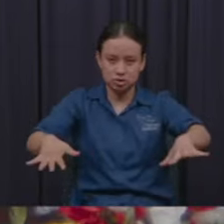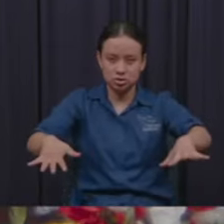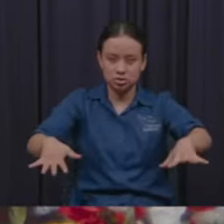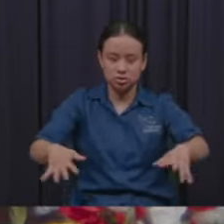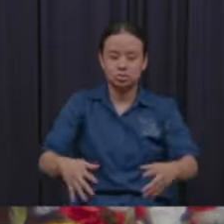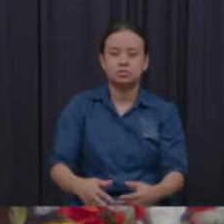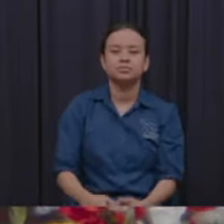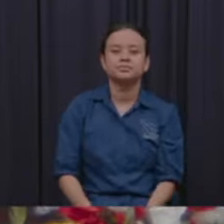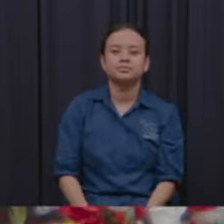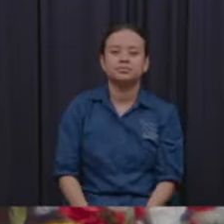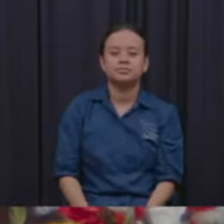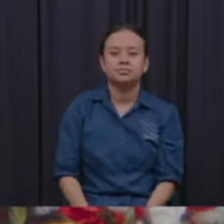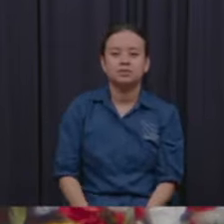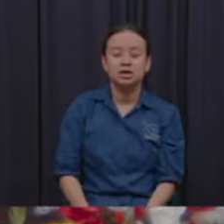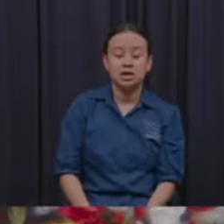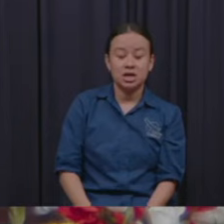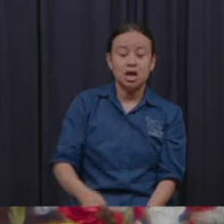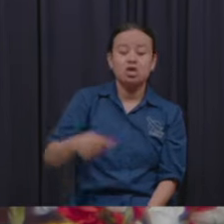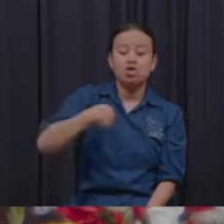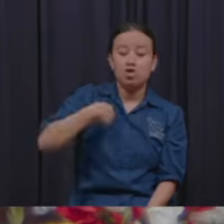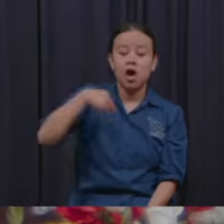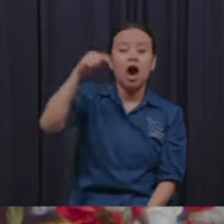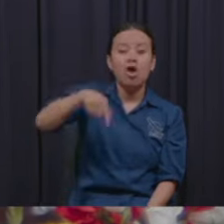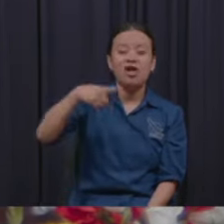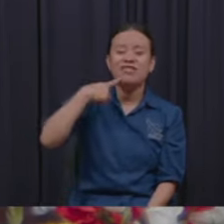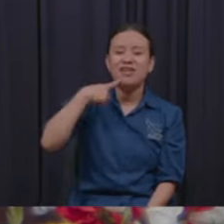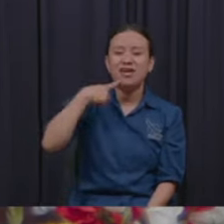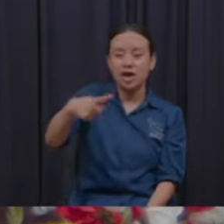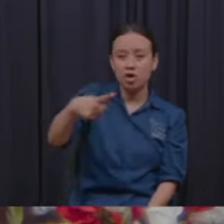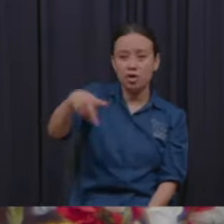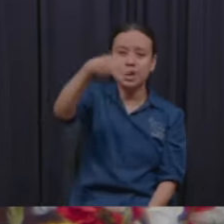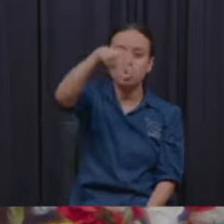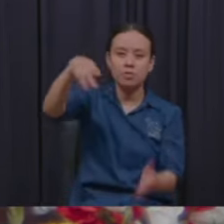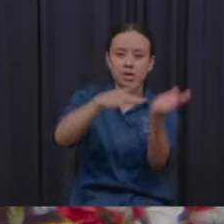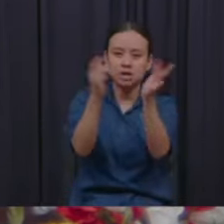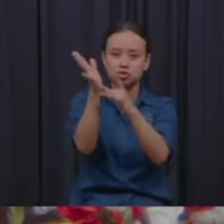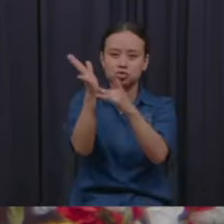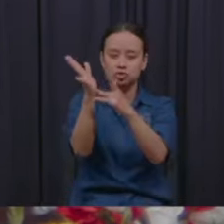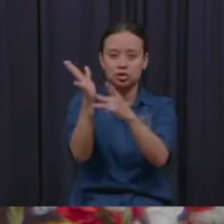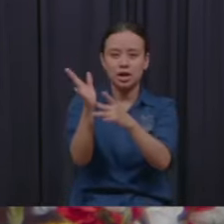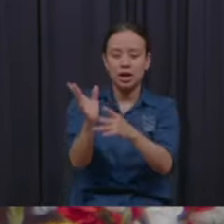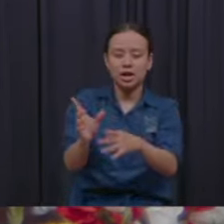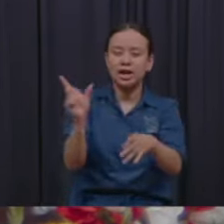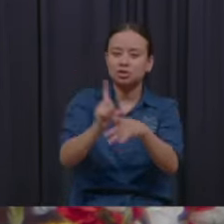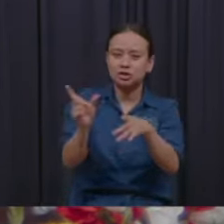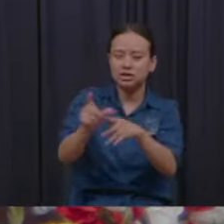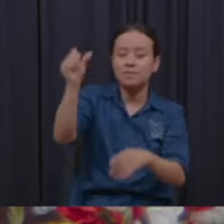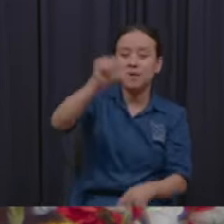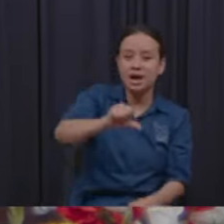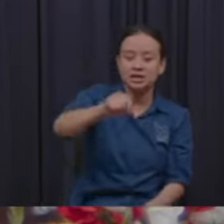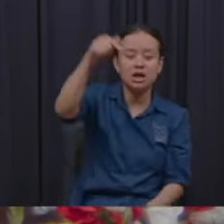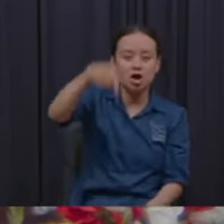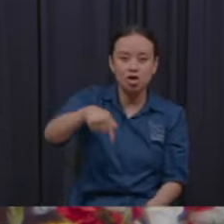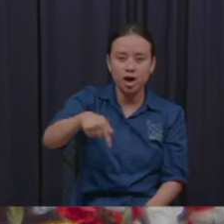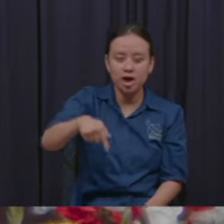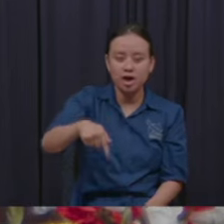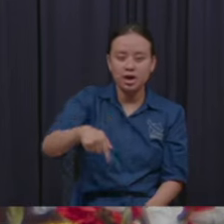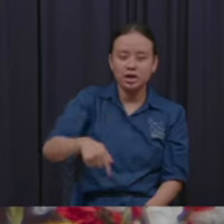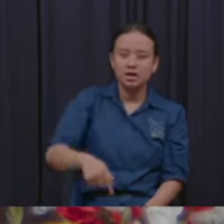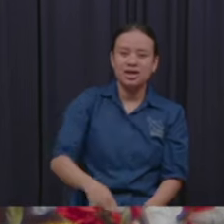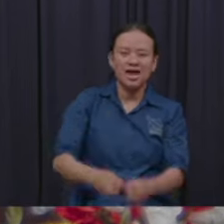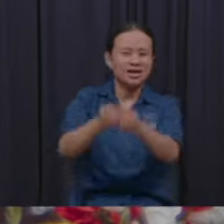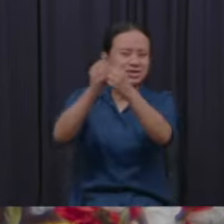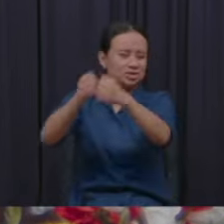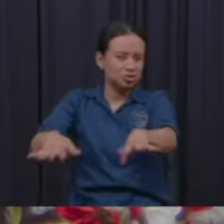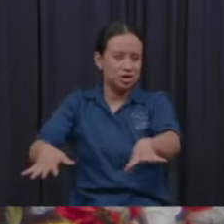Señor que todo lo que esté contaminado cae por el poder de la palabra y Dios va a levantar algo nuevo para gloria y